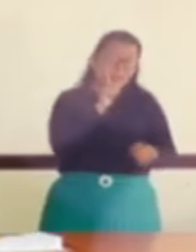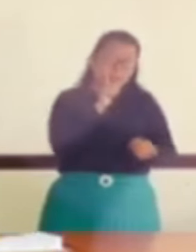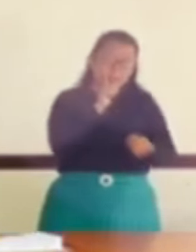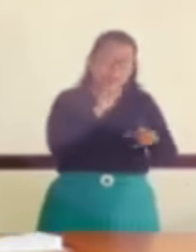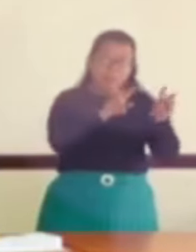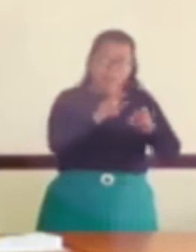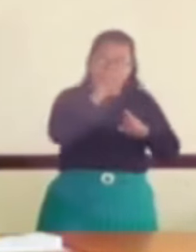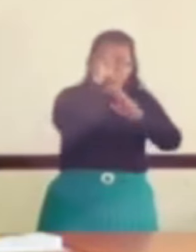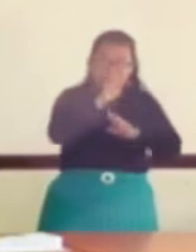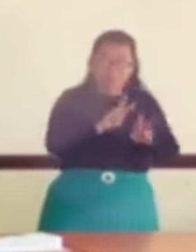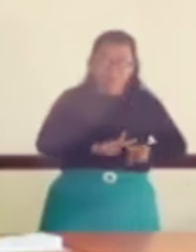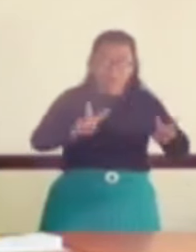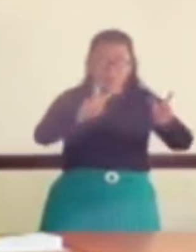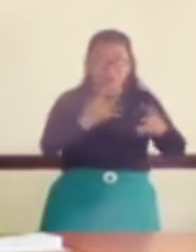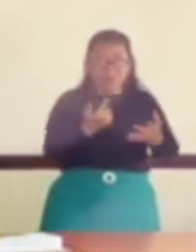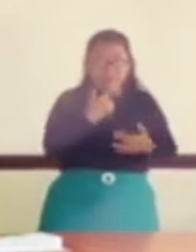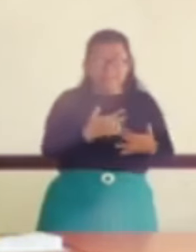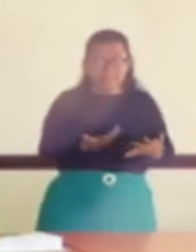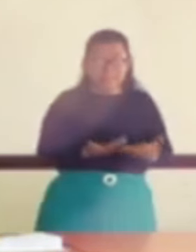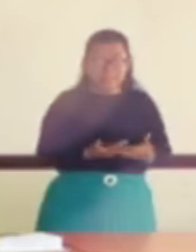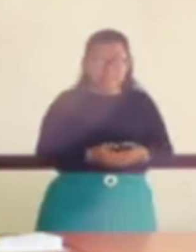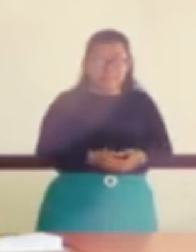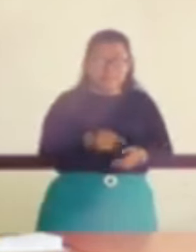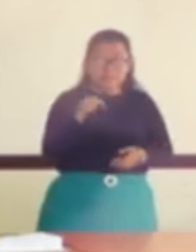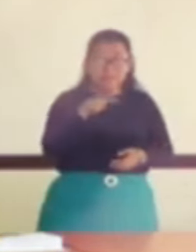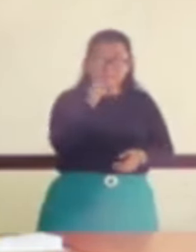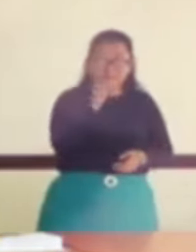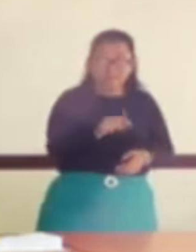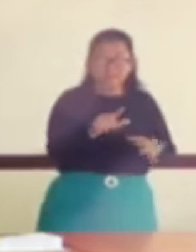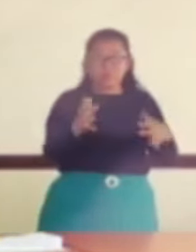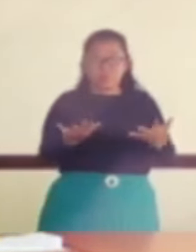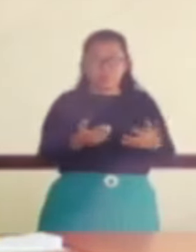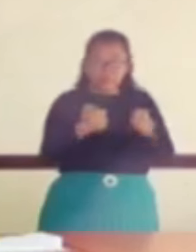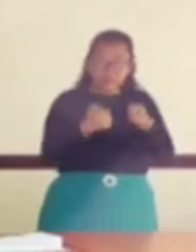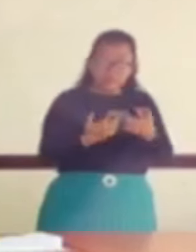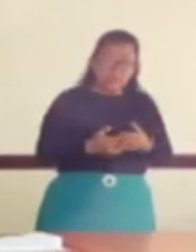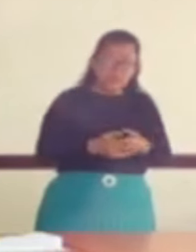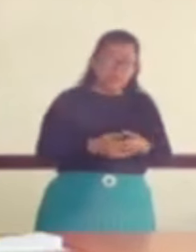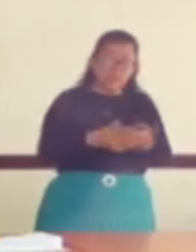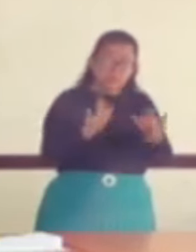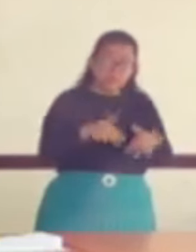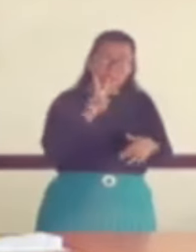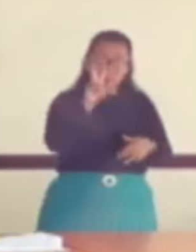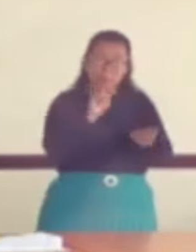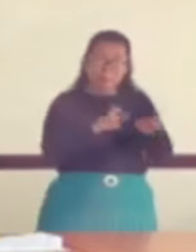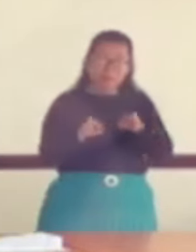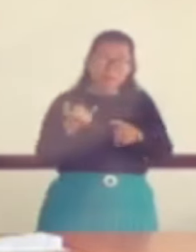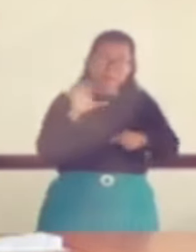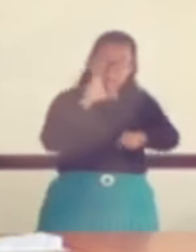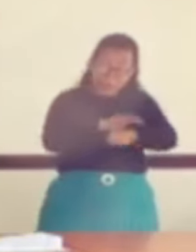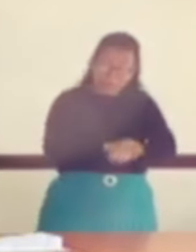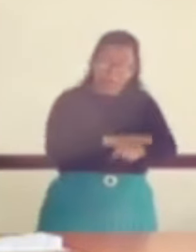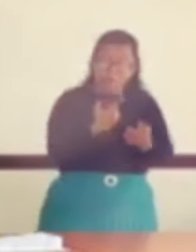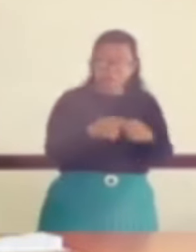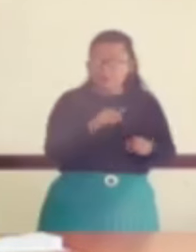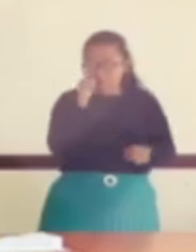pueda contar, usted señala que esta denuncia se hace y hay dos personas detenidas, pero llama la